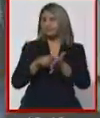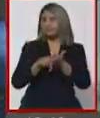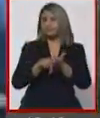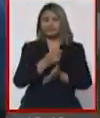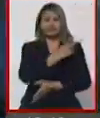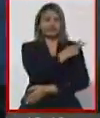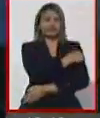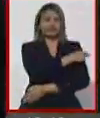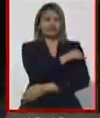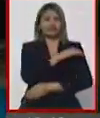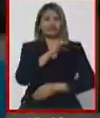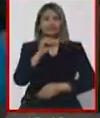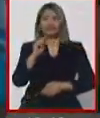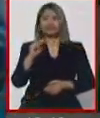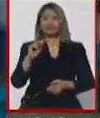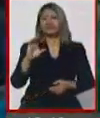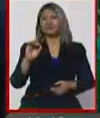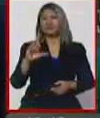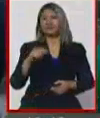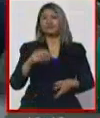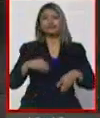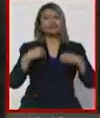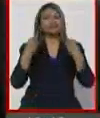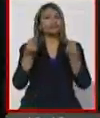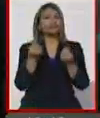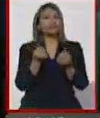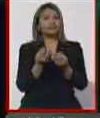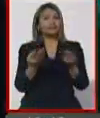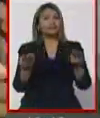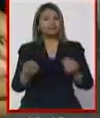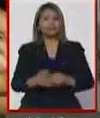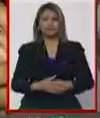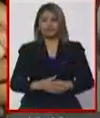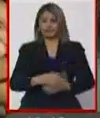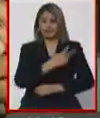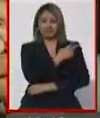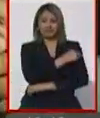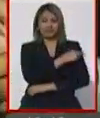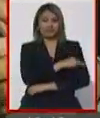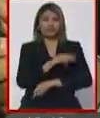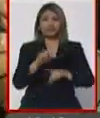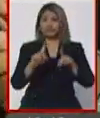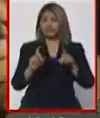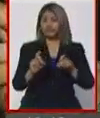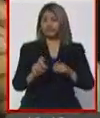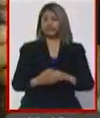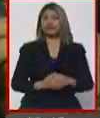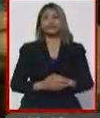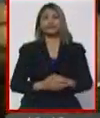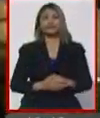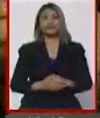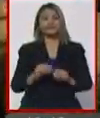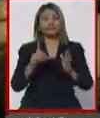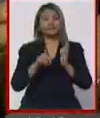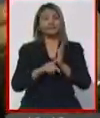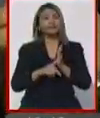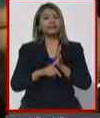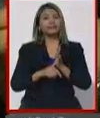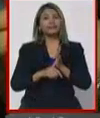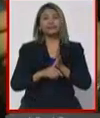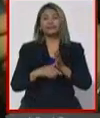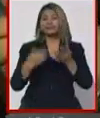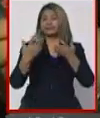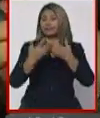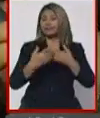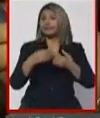Oncológico. El lado solidario de Tito, ¿van a entregar también algunos donativos al Oncológico? Bueno, eso lo vamos a manejar con los empresarios